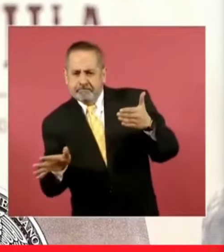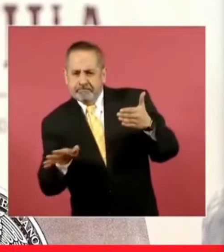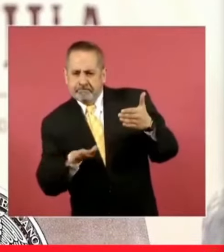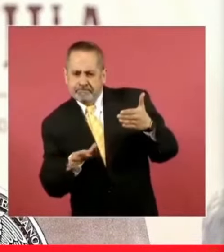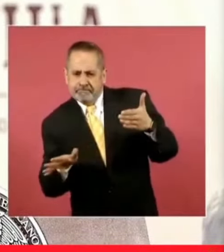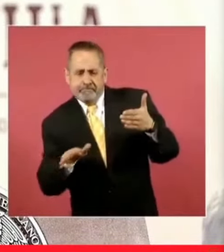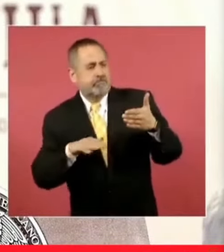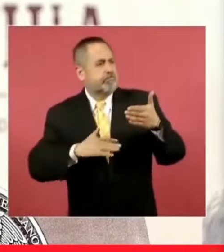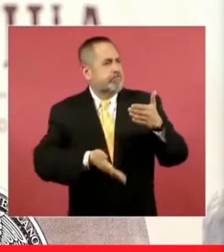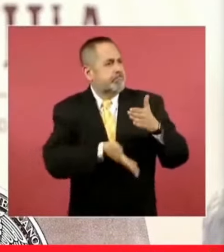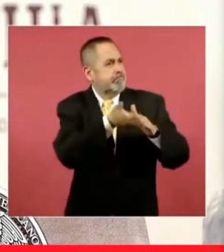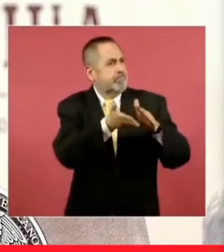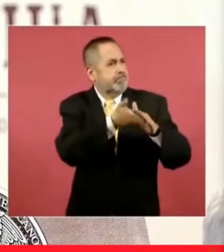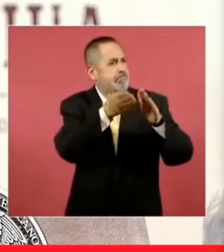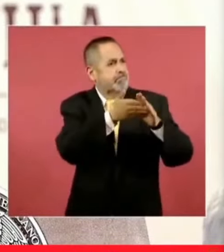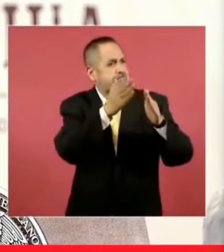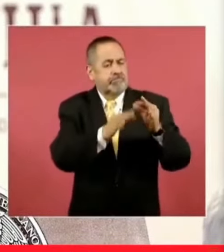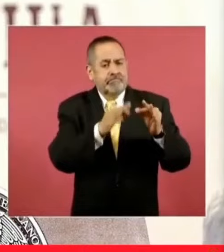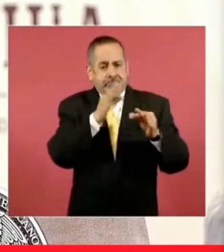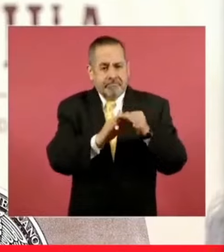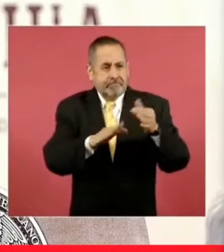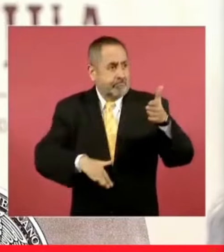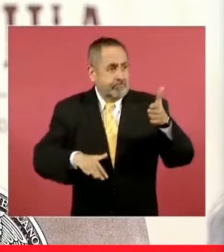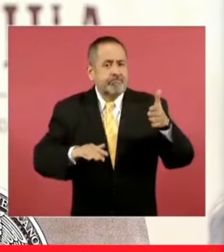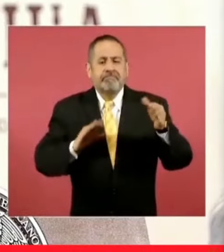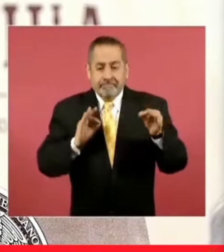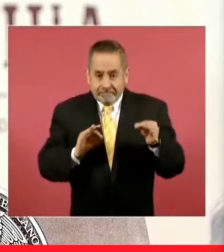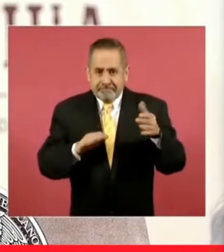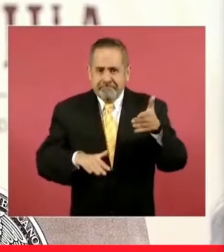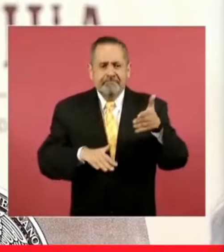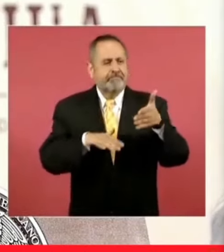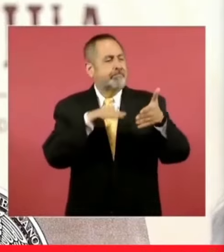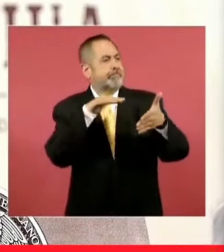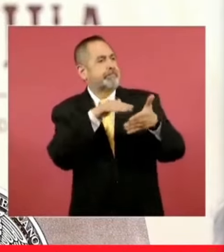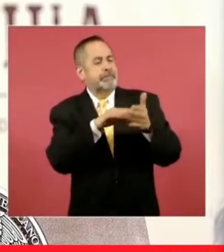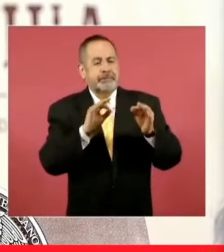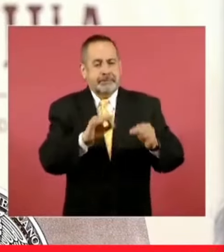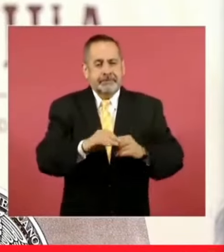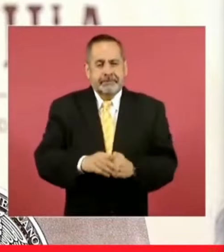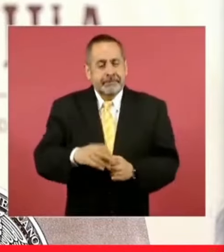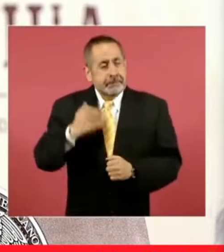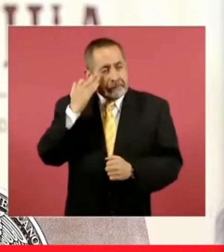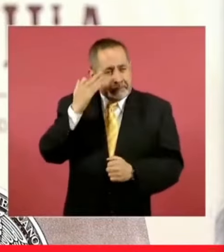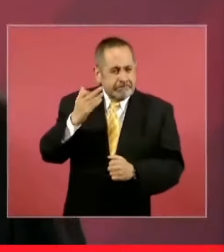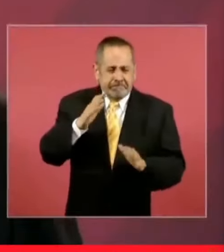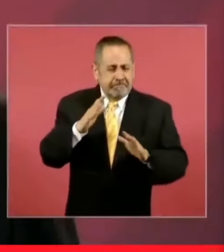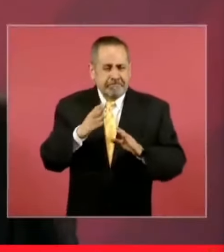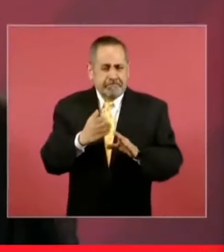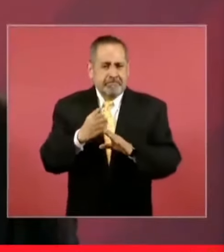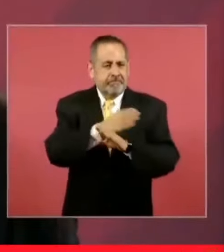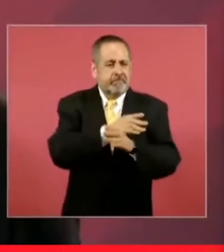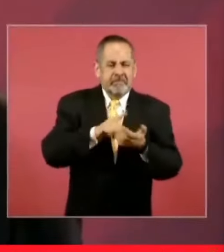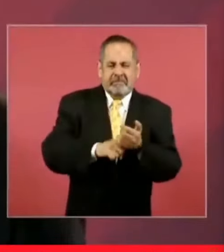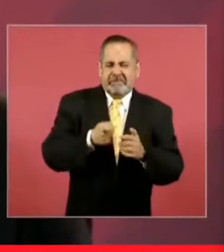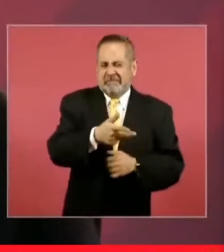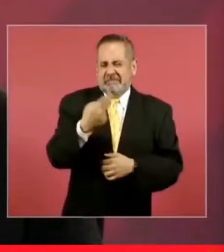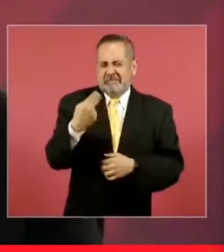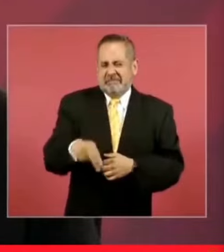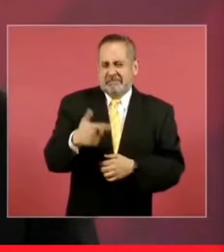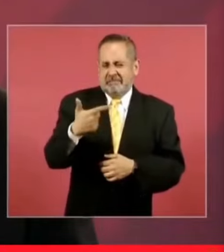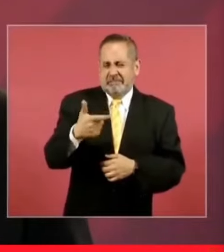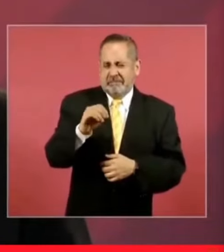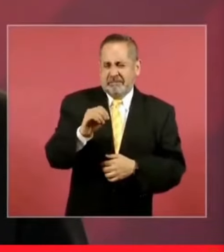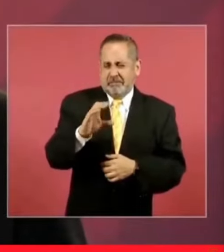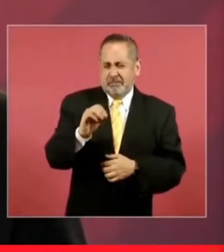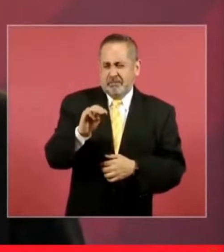material impermeable con la complejidad y el tiempo que esto se llevaría, se colocó un geocompuesto totalmente